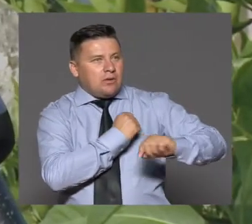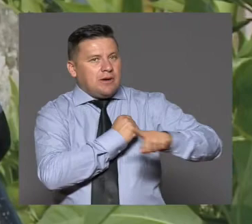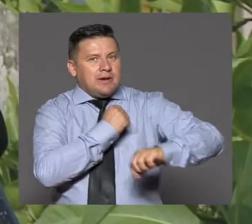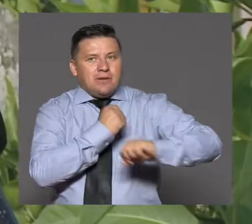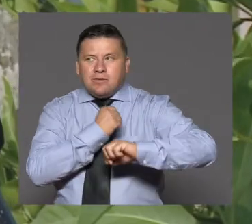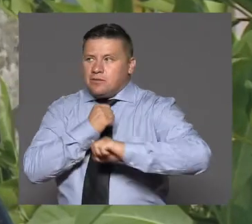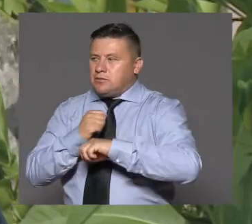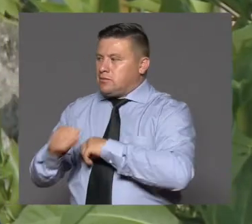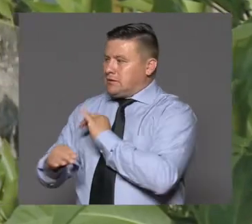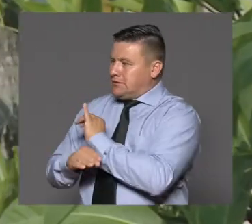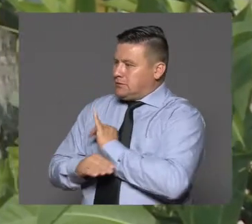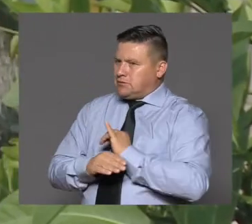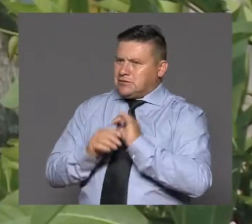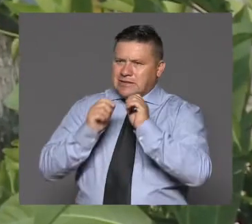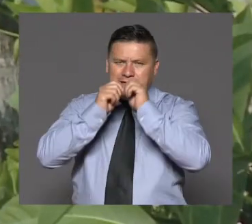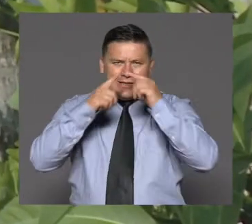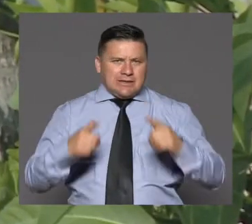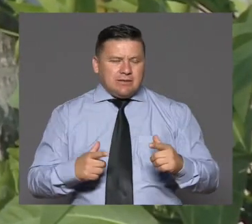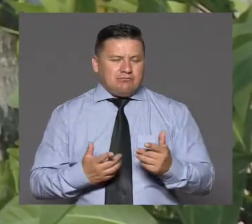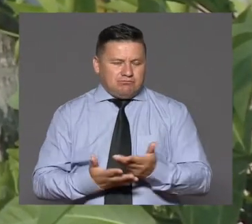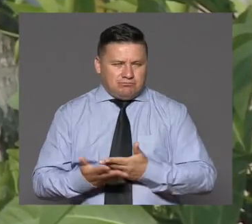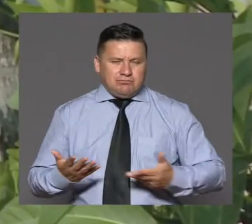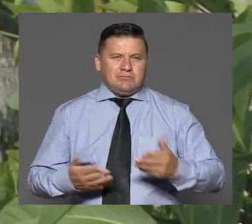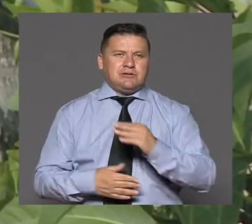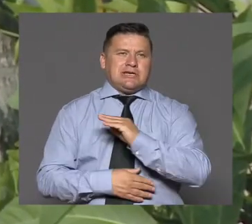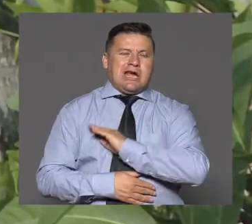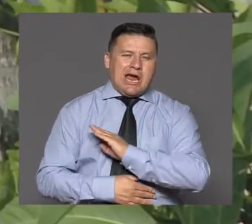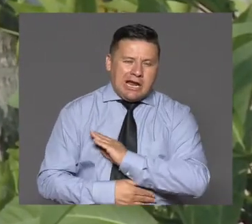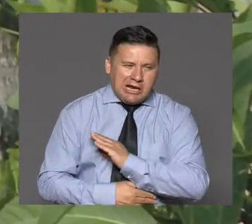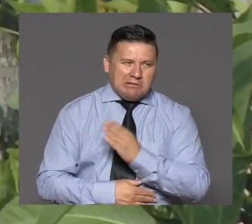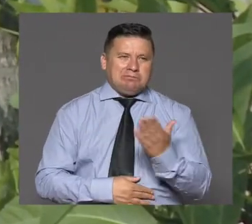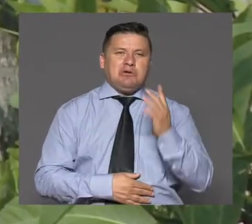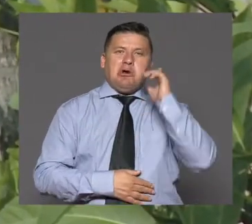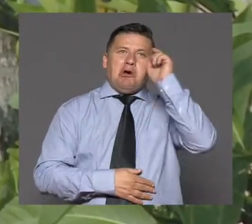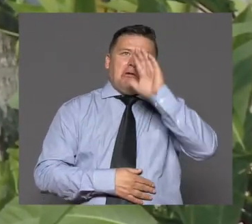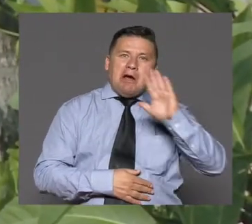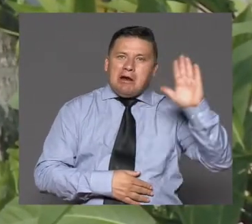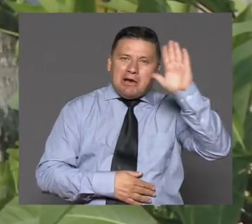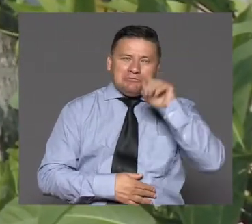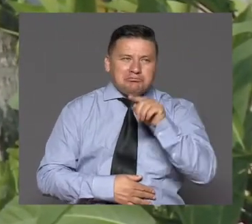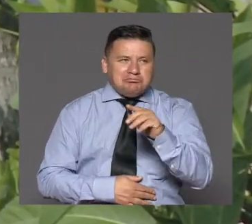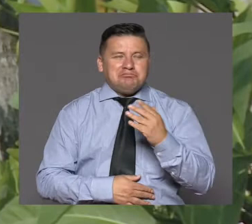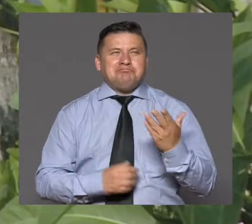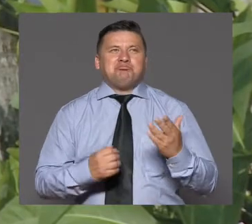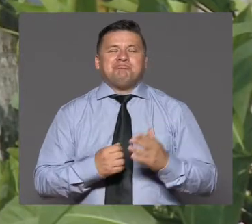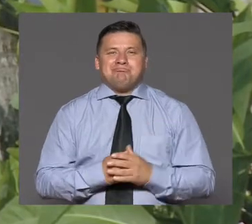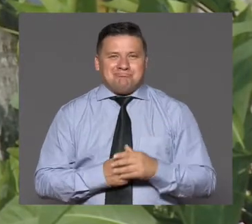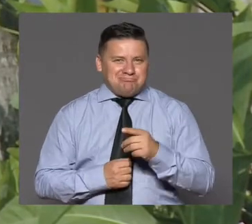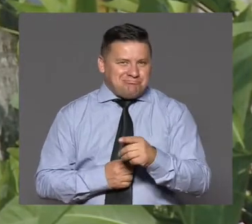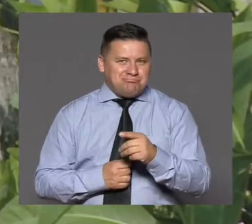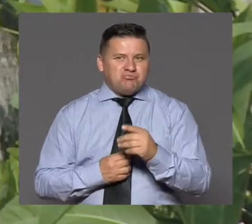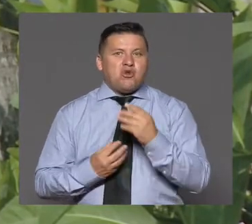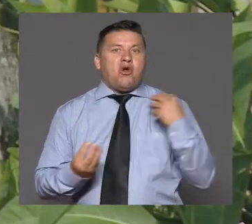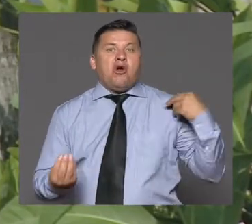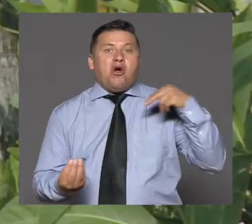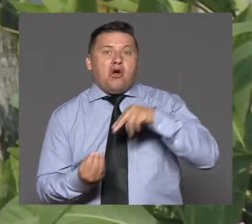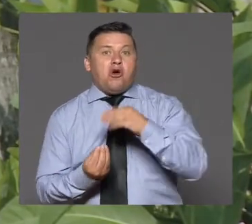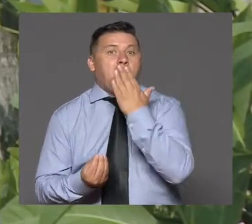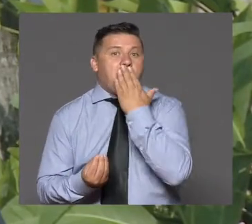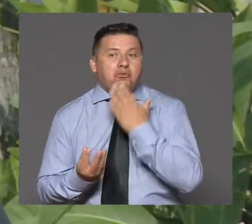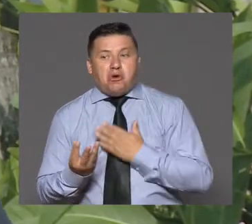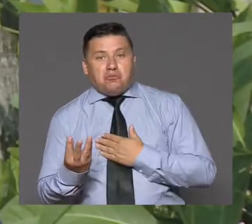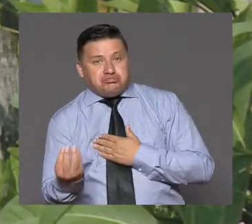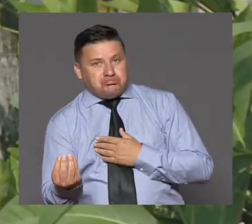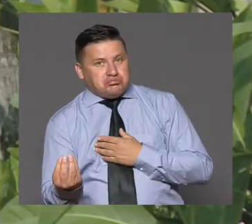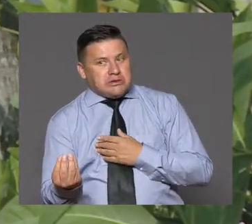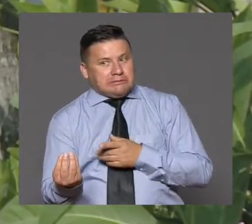organizaciones o a instituciones públicas, en este caso las alcaldías, las gobernaciones, los resguardos indígenas como tal.